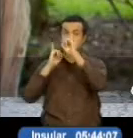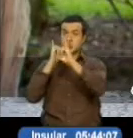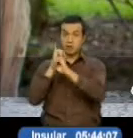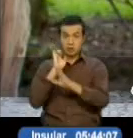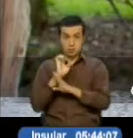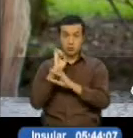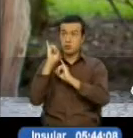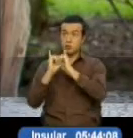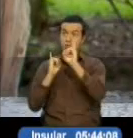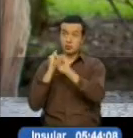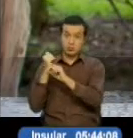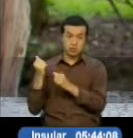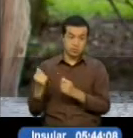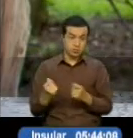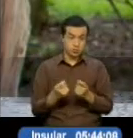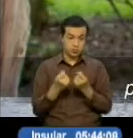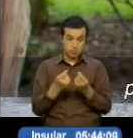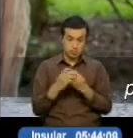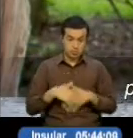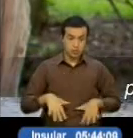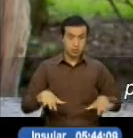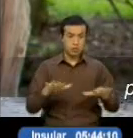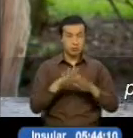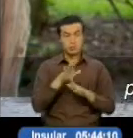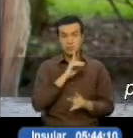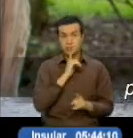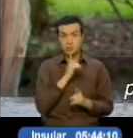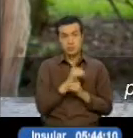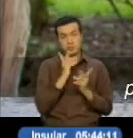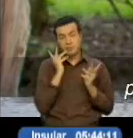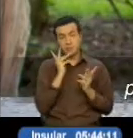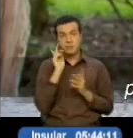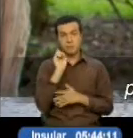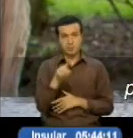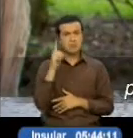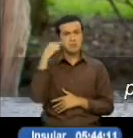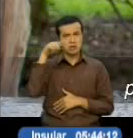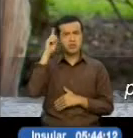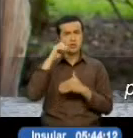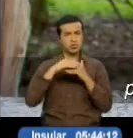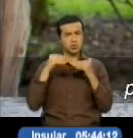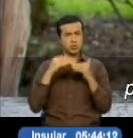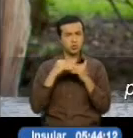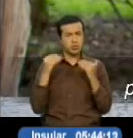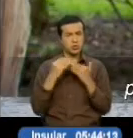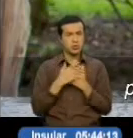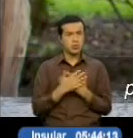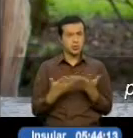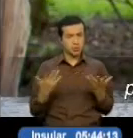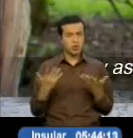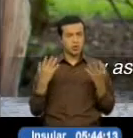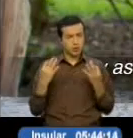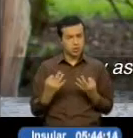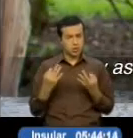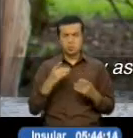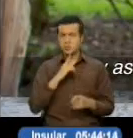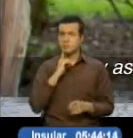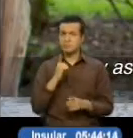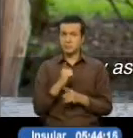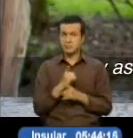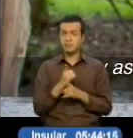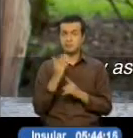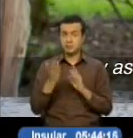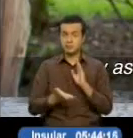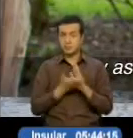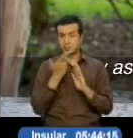nacional y extranjera, que seguramente por más de 1.000 millones de dólares se hará. Y así vamos